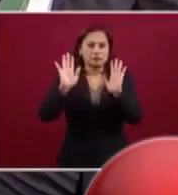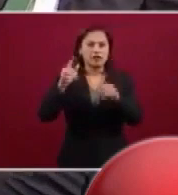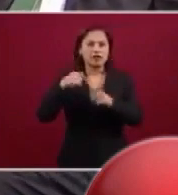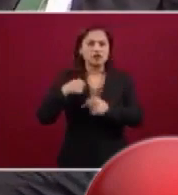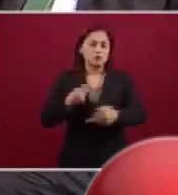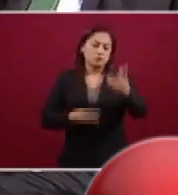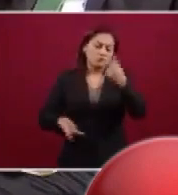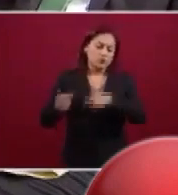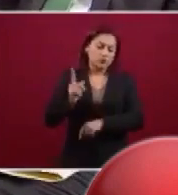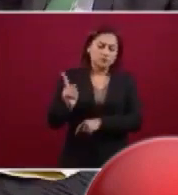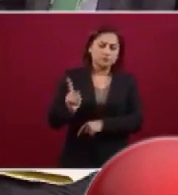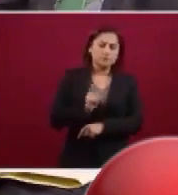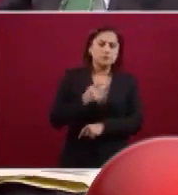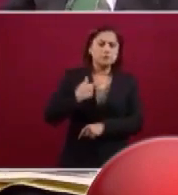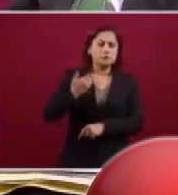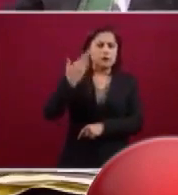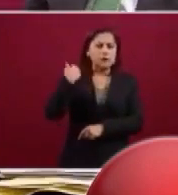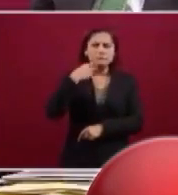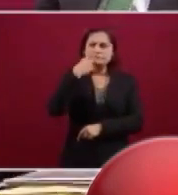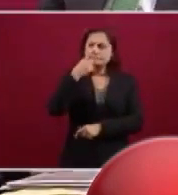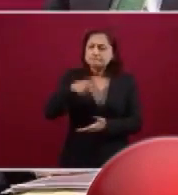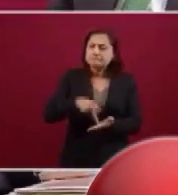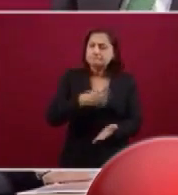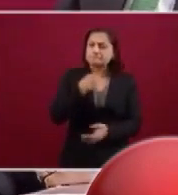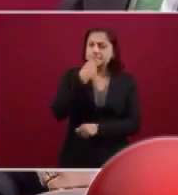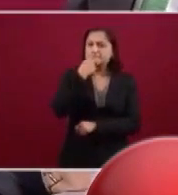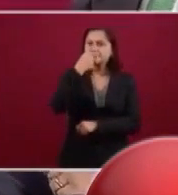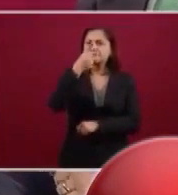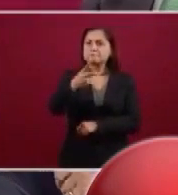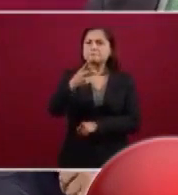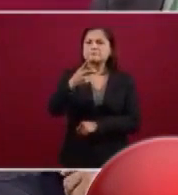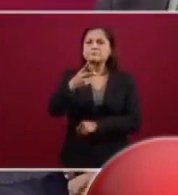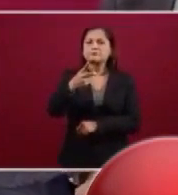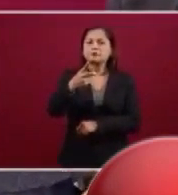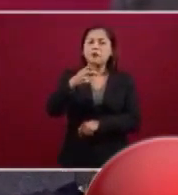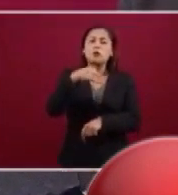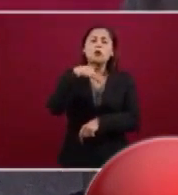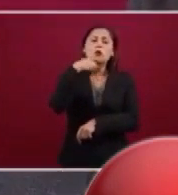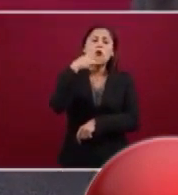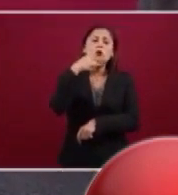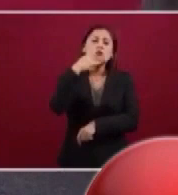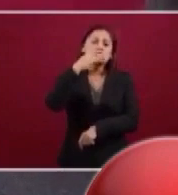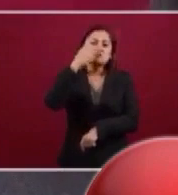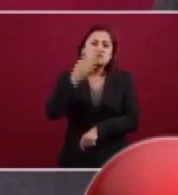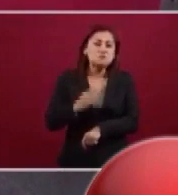ahora, de que no hay corrupción tolerada,